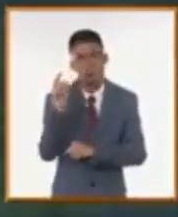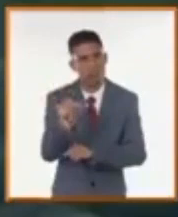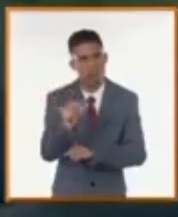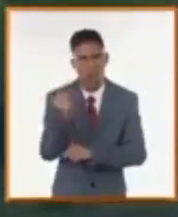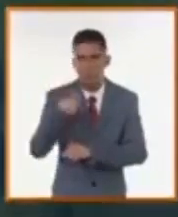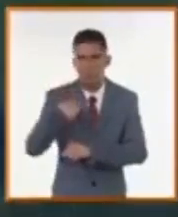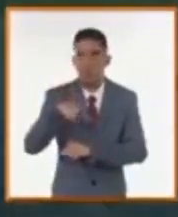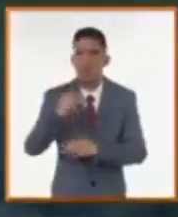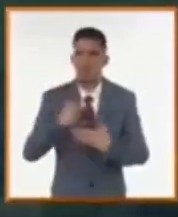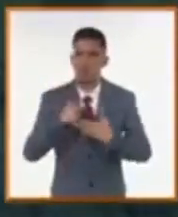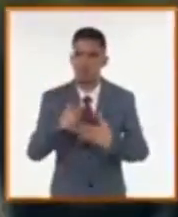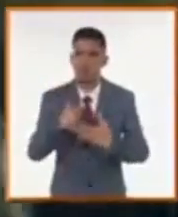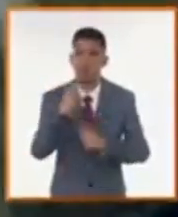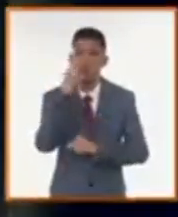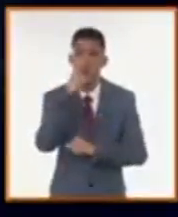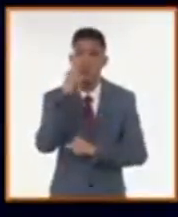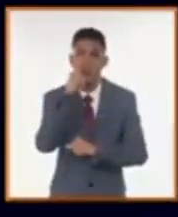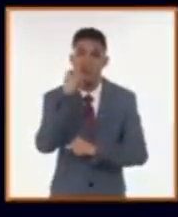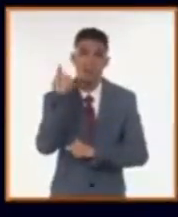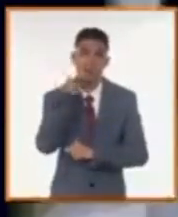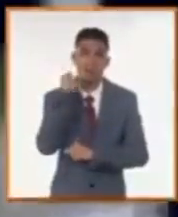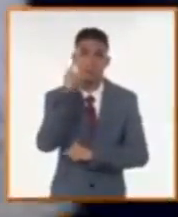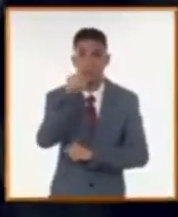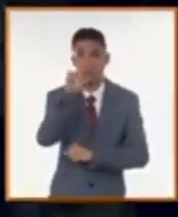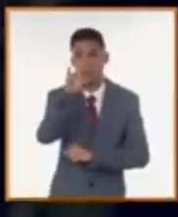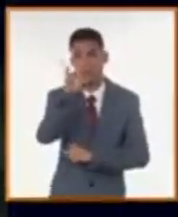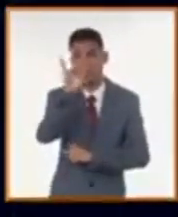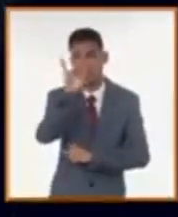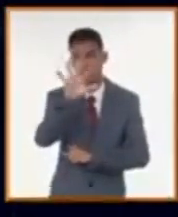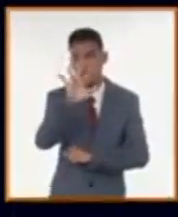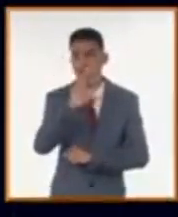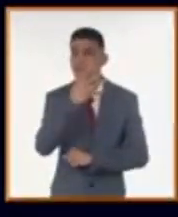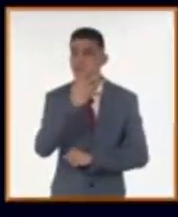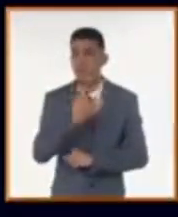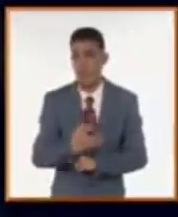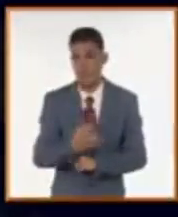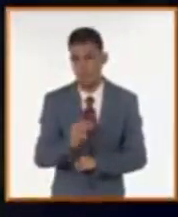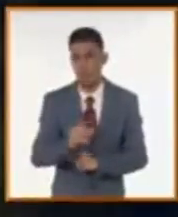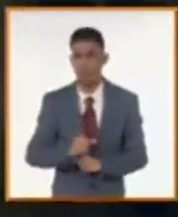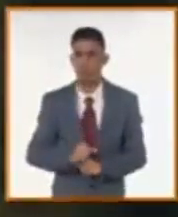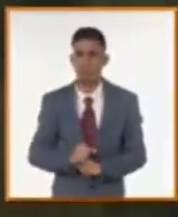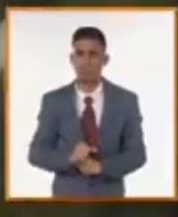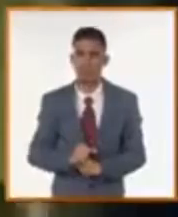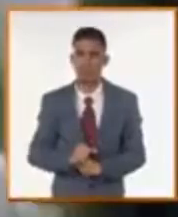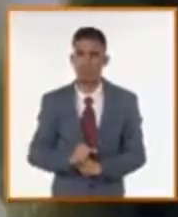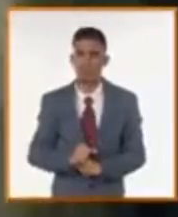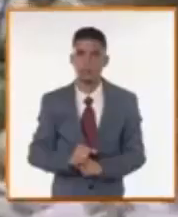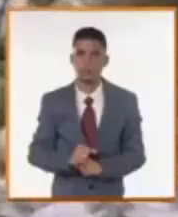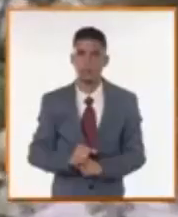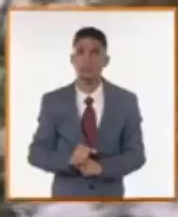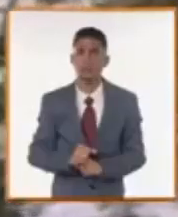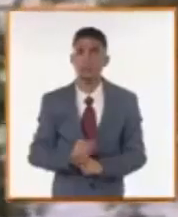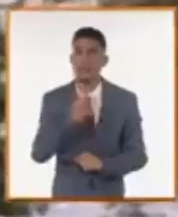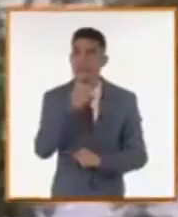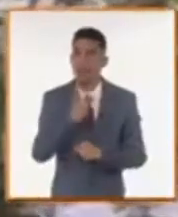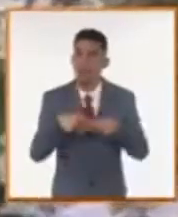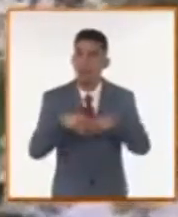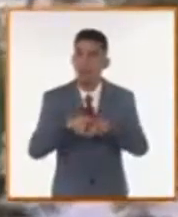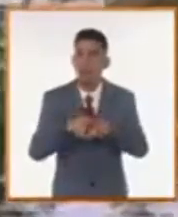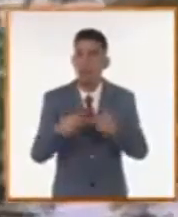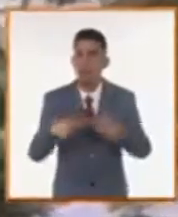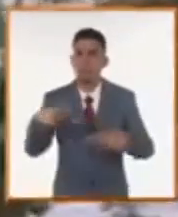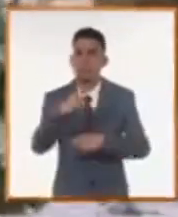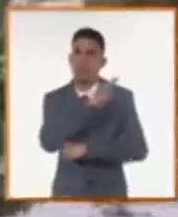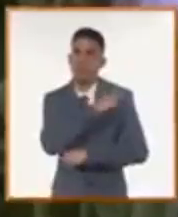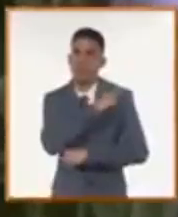y, como en noviembre de 1975, el comandante en jefe Fidel Castro Ruz, los principales jefes de las FARC, tomó